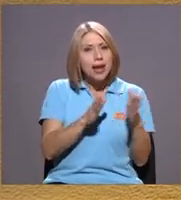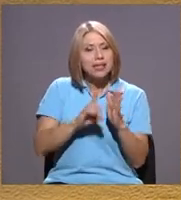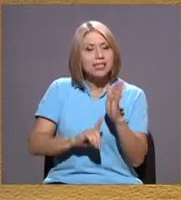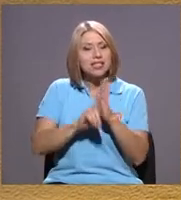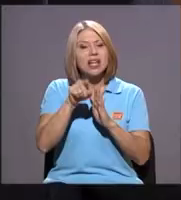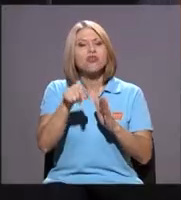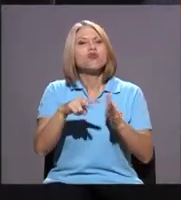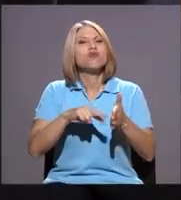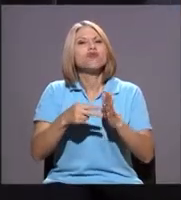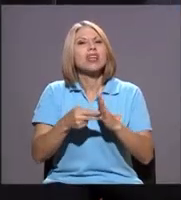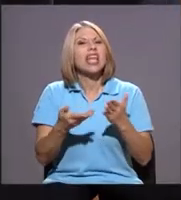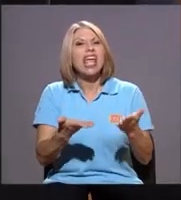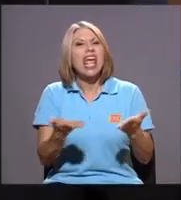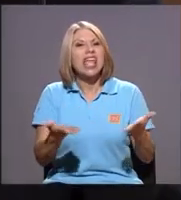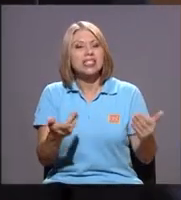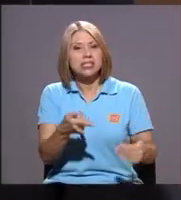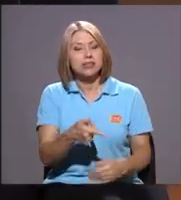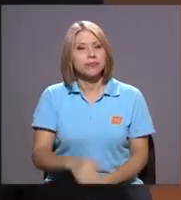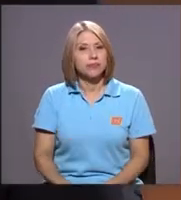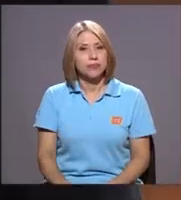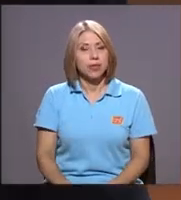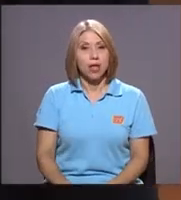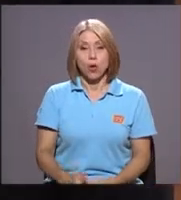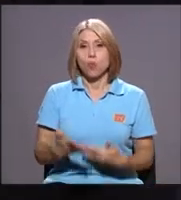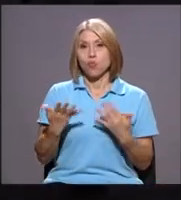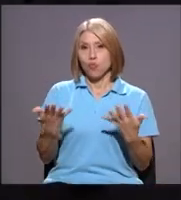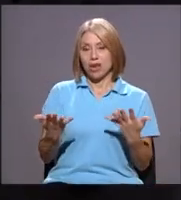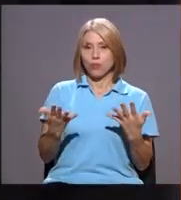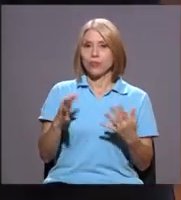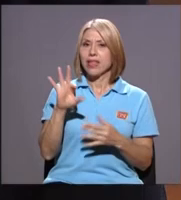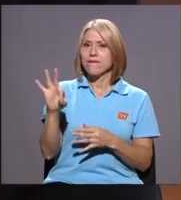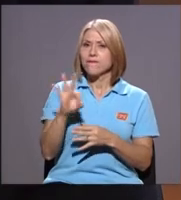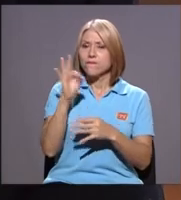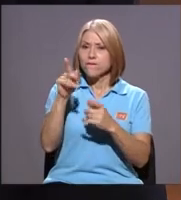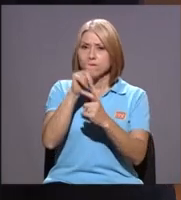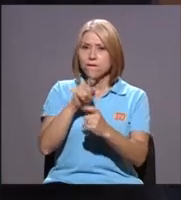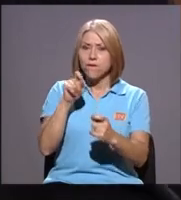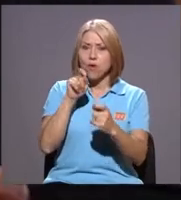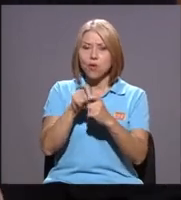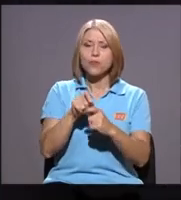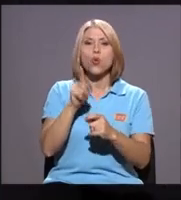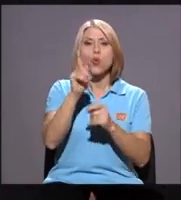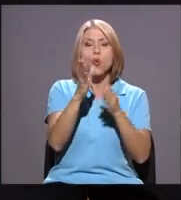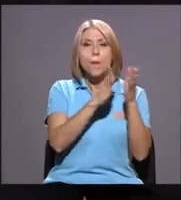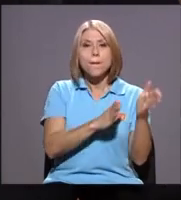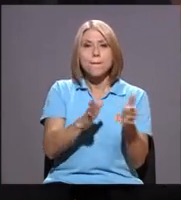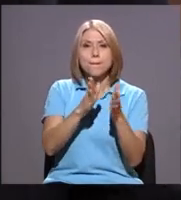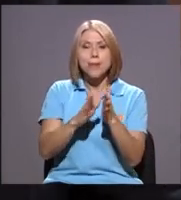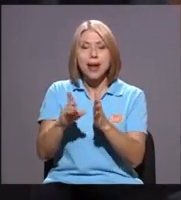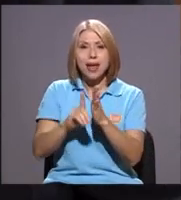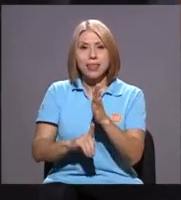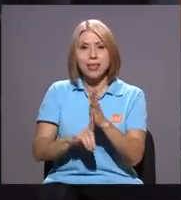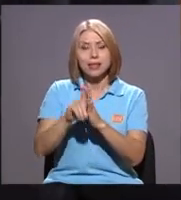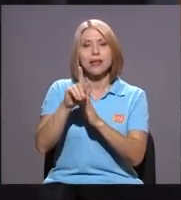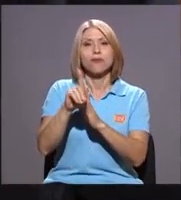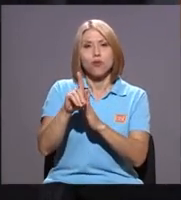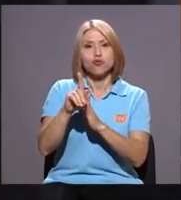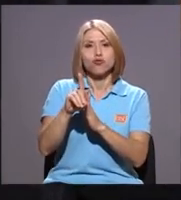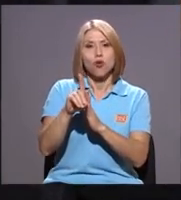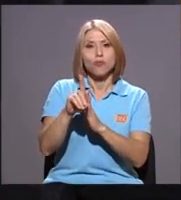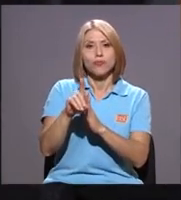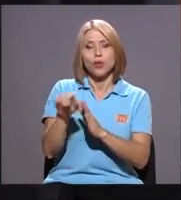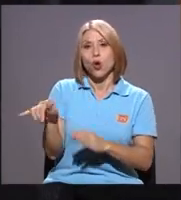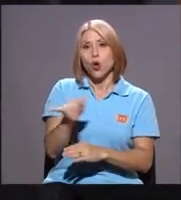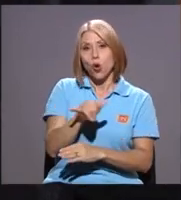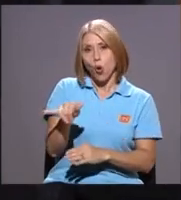de desarrollo? Sí, bueno, en términos muy específicos, un plan de desarrollo, tal y como